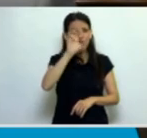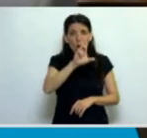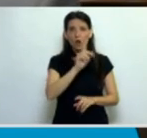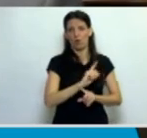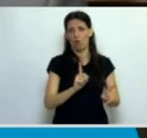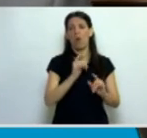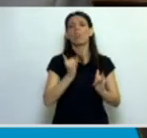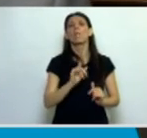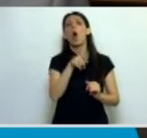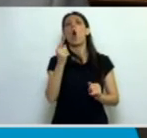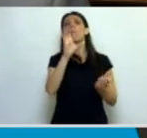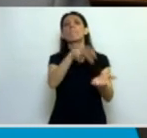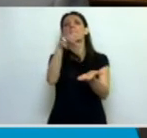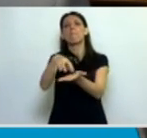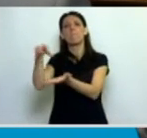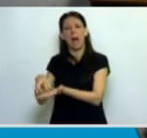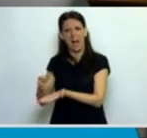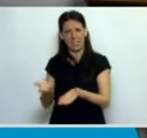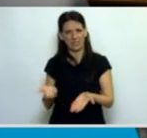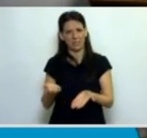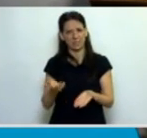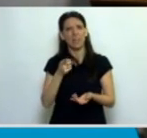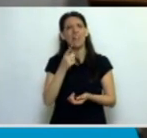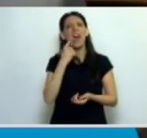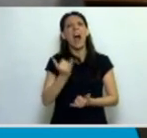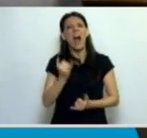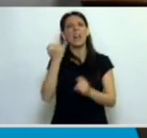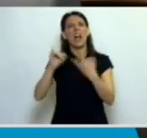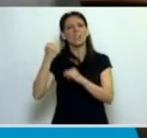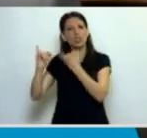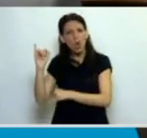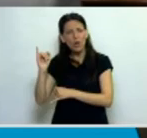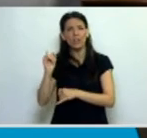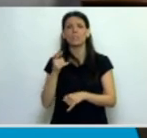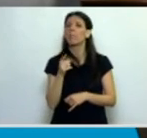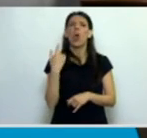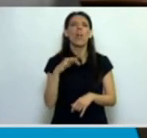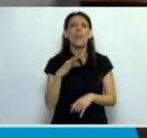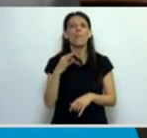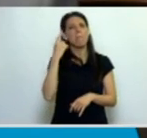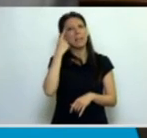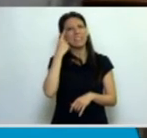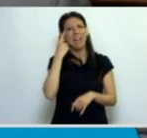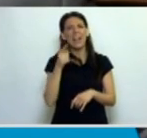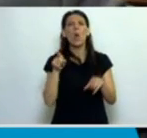donde hay acciones y se interviene con la misma tesitura de lo que sucede en